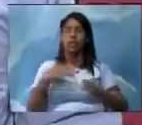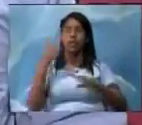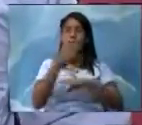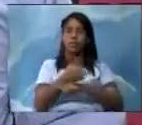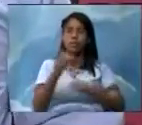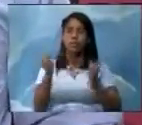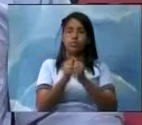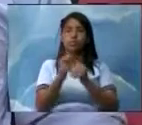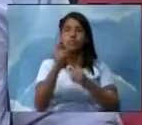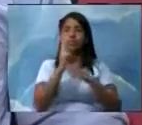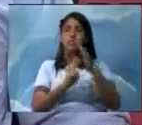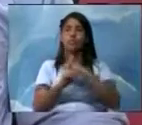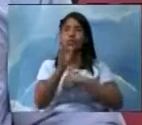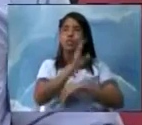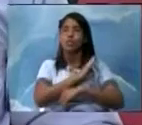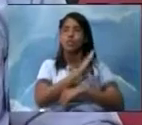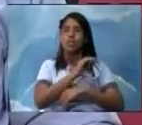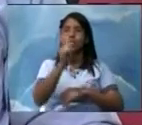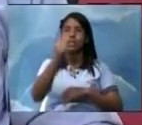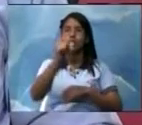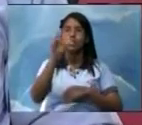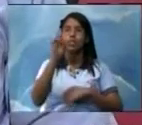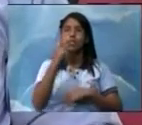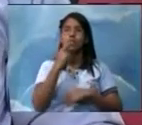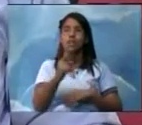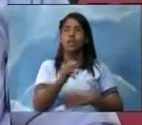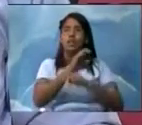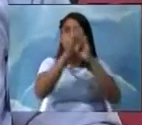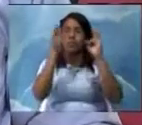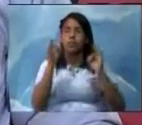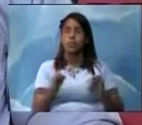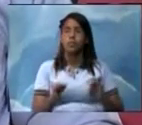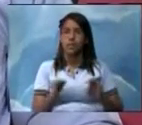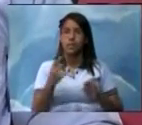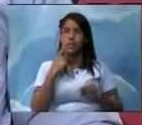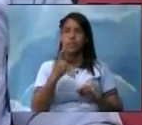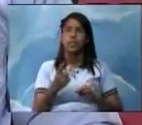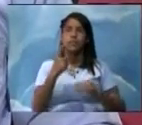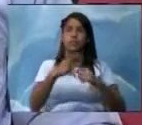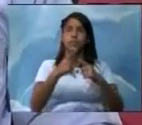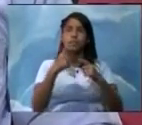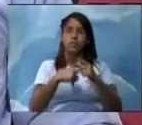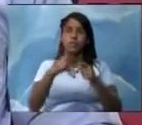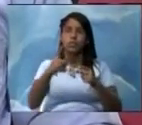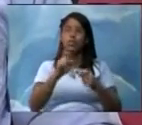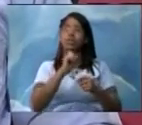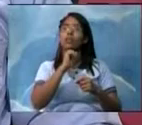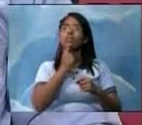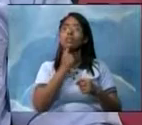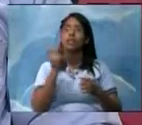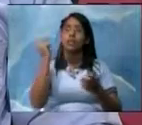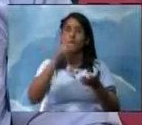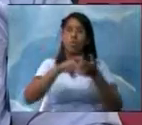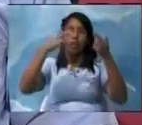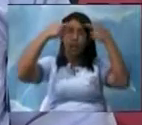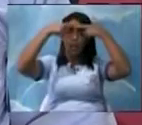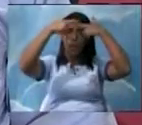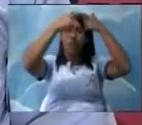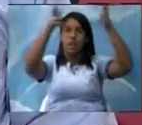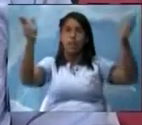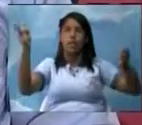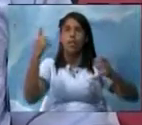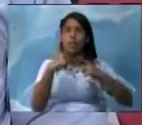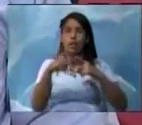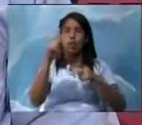versículo que me corresponde el versículo 19 dice de la siguiente manera Entonces el secreto fue revelado a